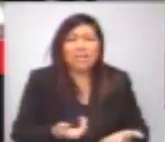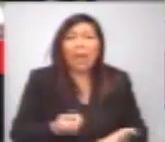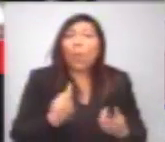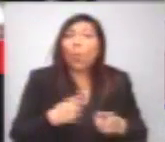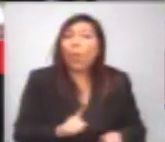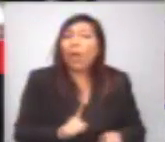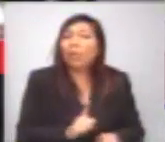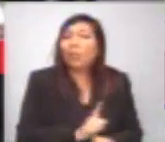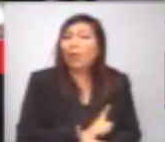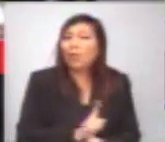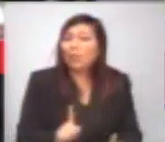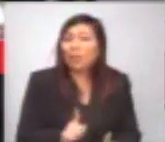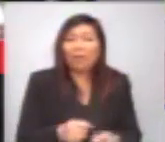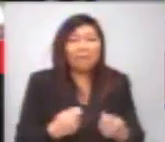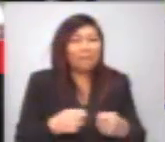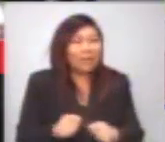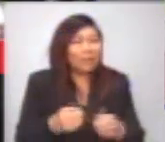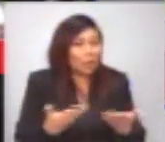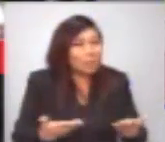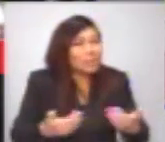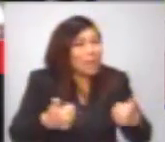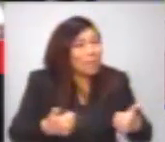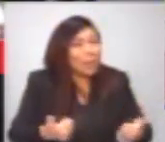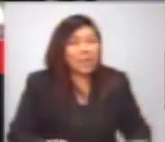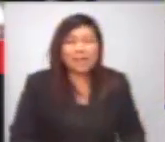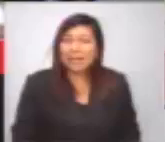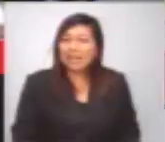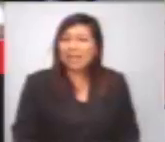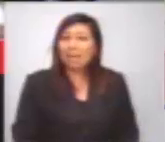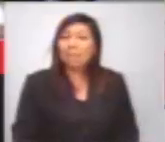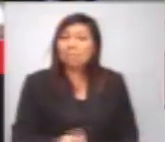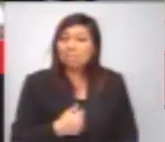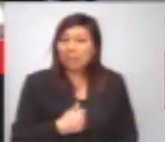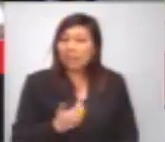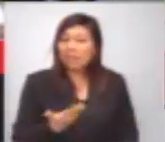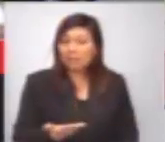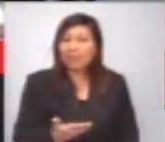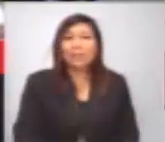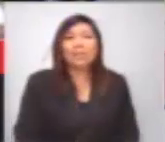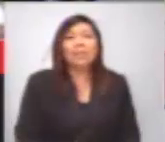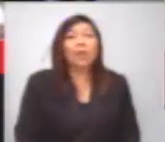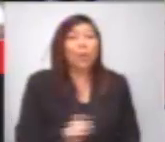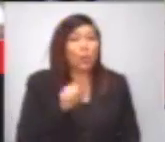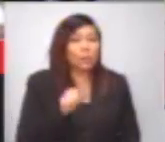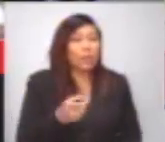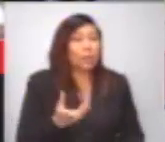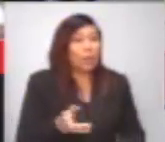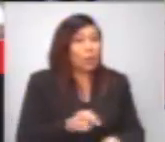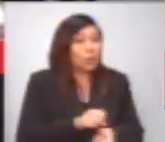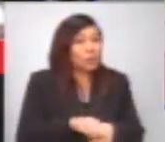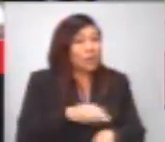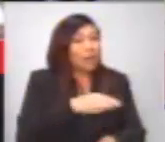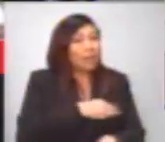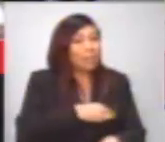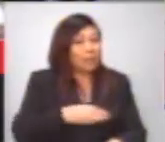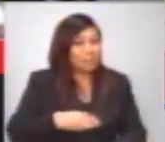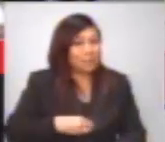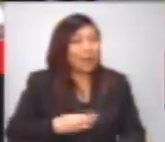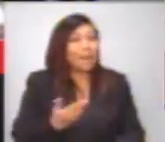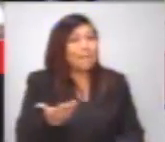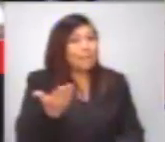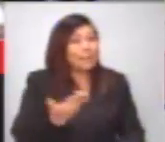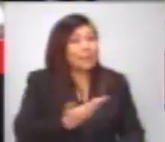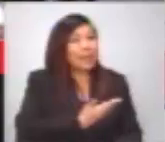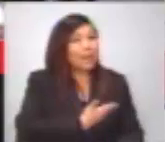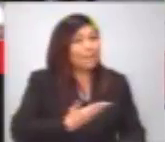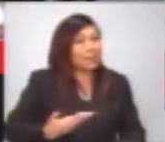impuestos cuando estos señores no nos están vendiendo productos de buena calidad. Y mi pedido es, ministra, que usted en el Consejo de Ministros pida